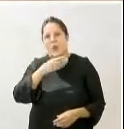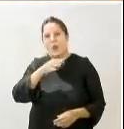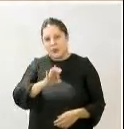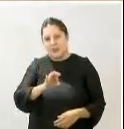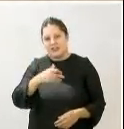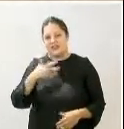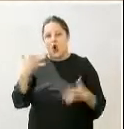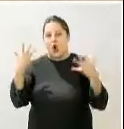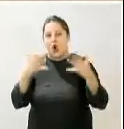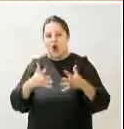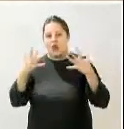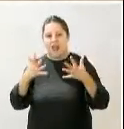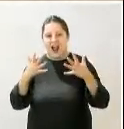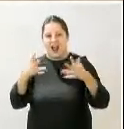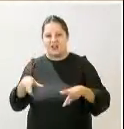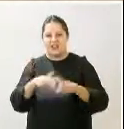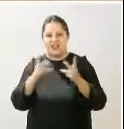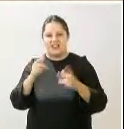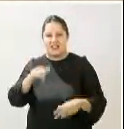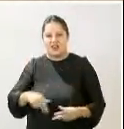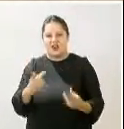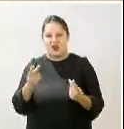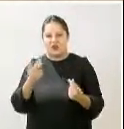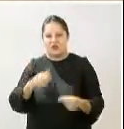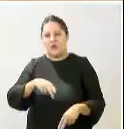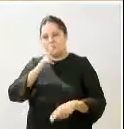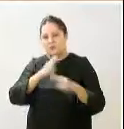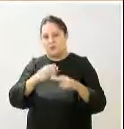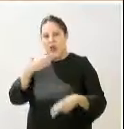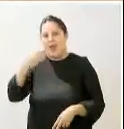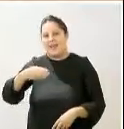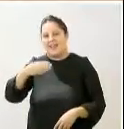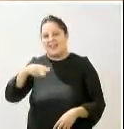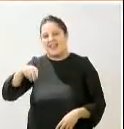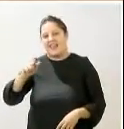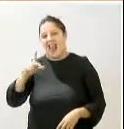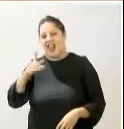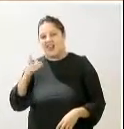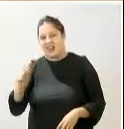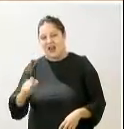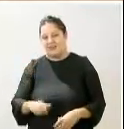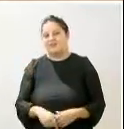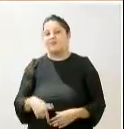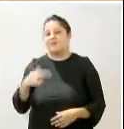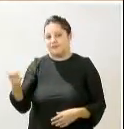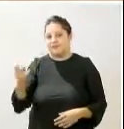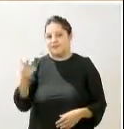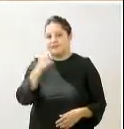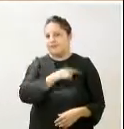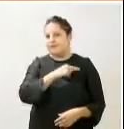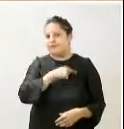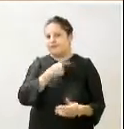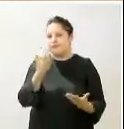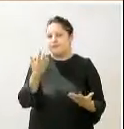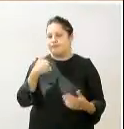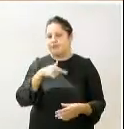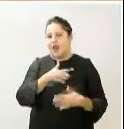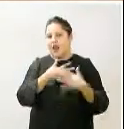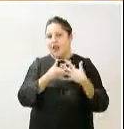concejala socialista en el Ayuntamiento de Logroño, Beatriz Nalda. En ese sentido, lamentablemente,